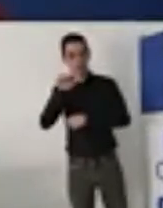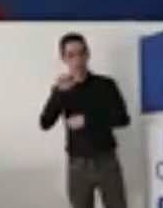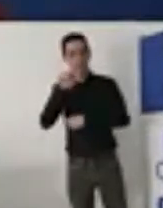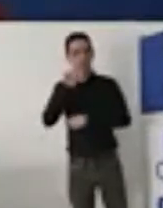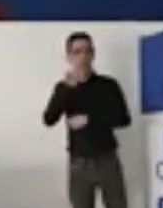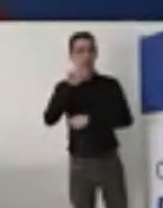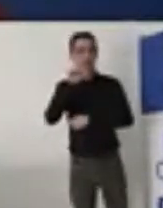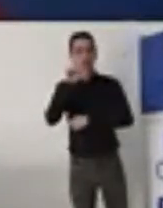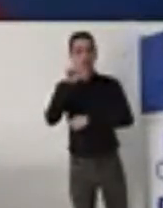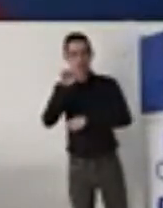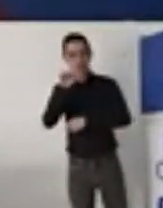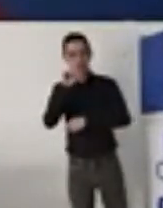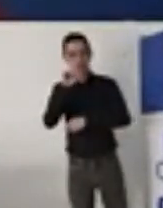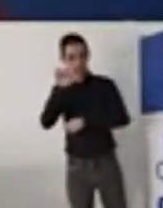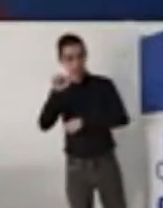Licenciado